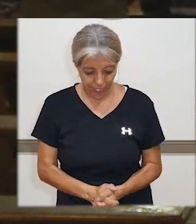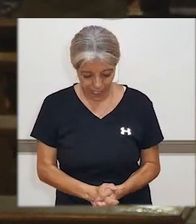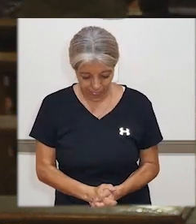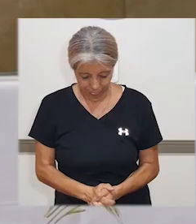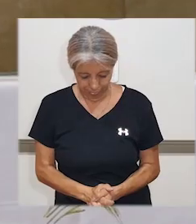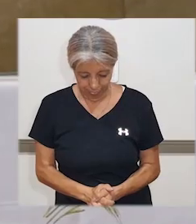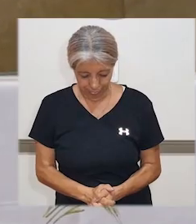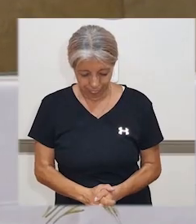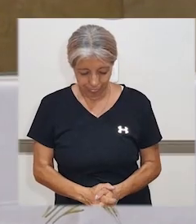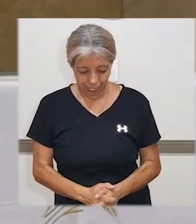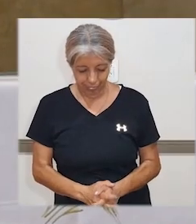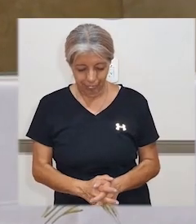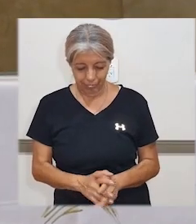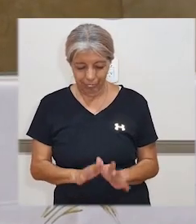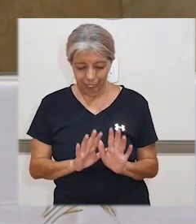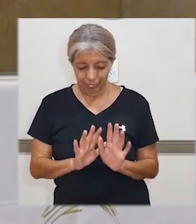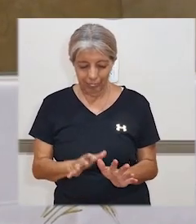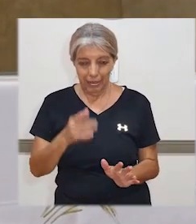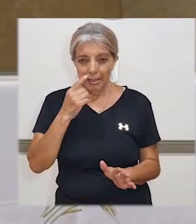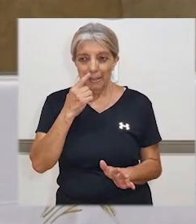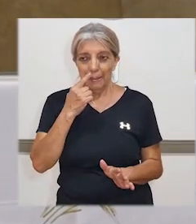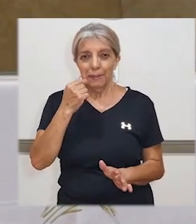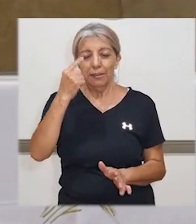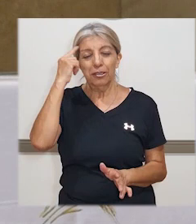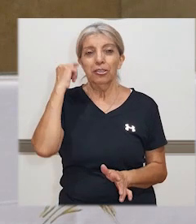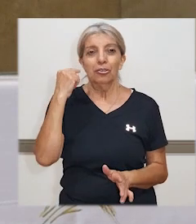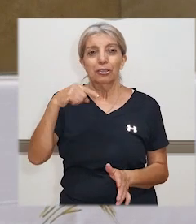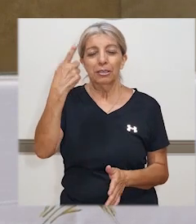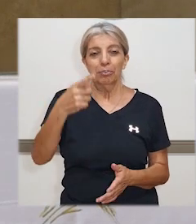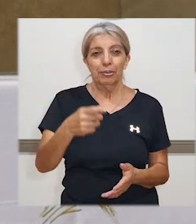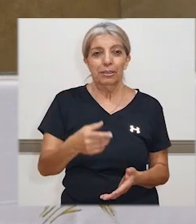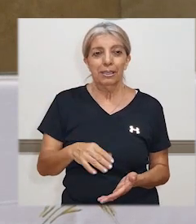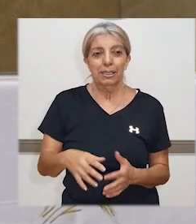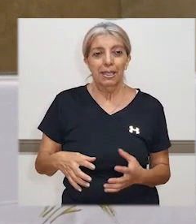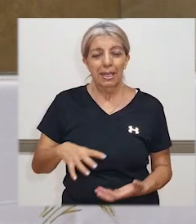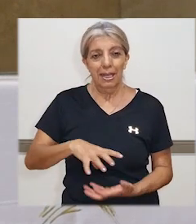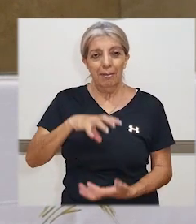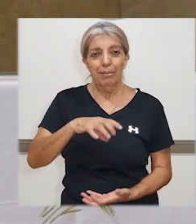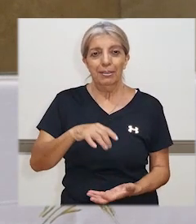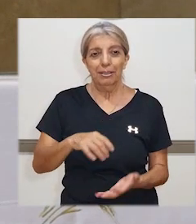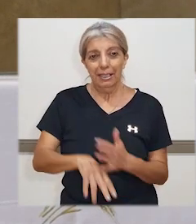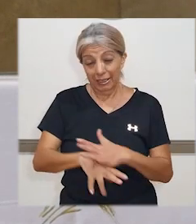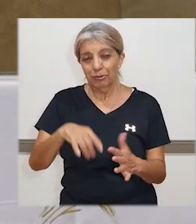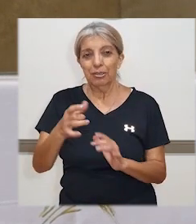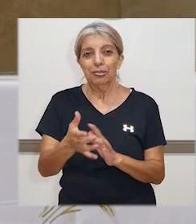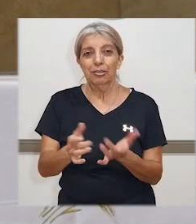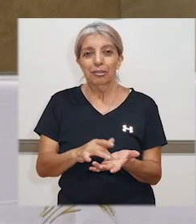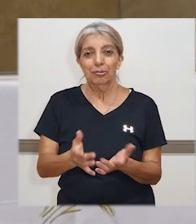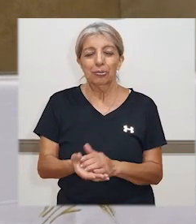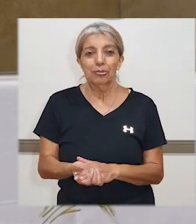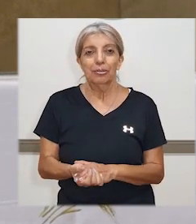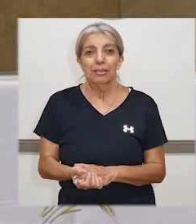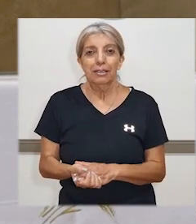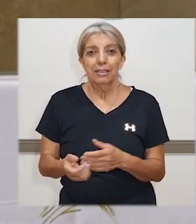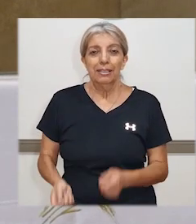Santa Iglesia. Señor Dios, por estos misterios pascuales, concédenos ser constantes en la acción de